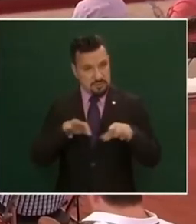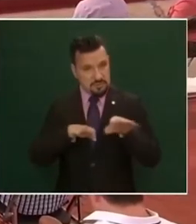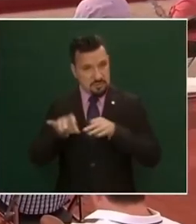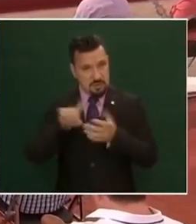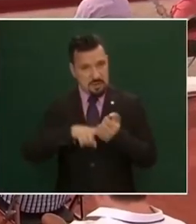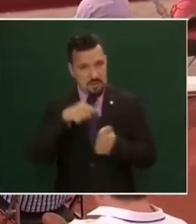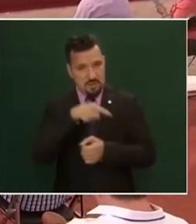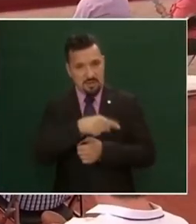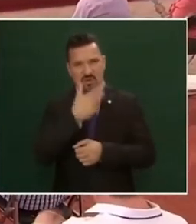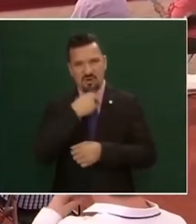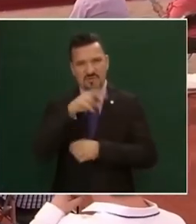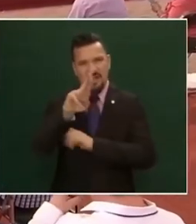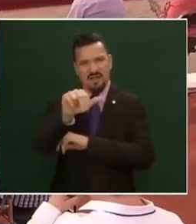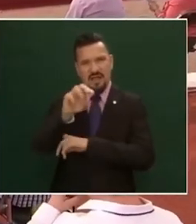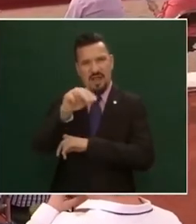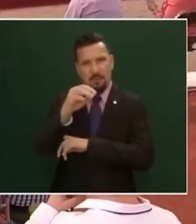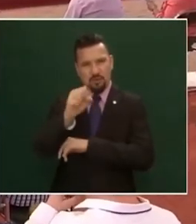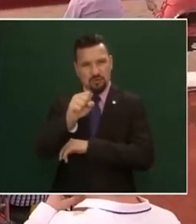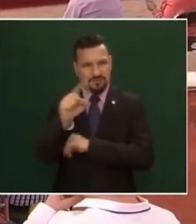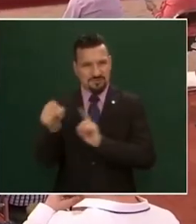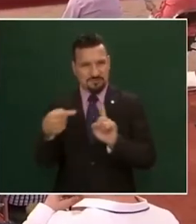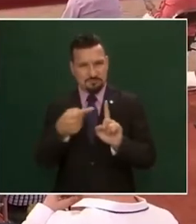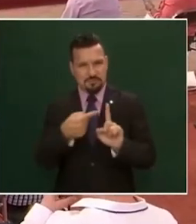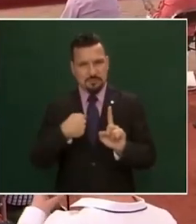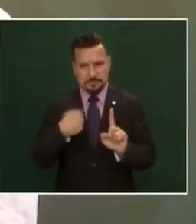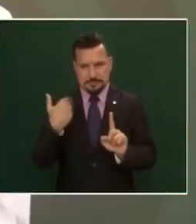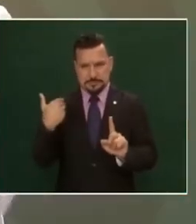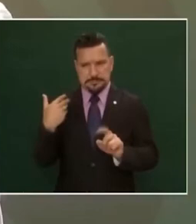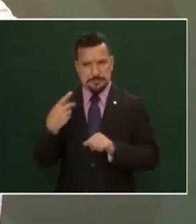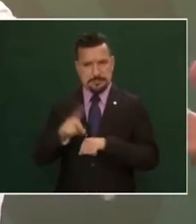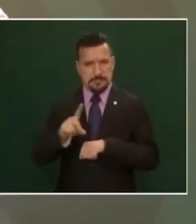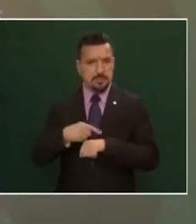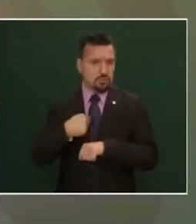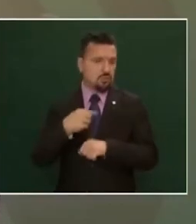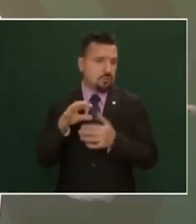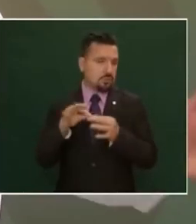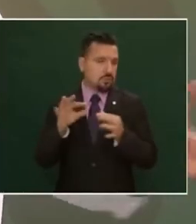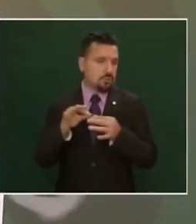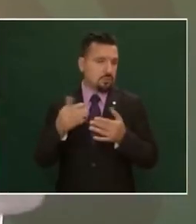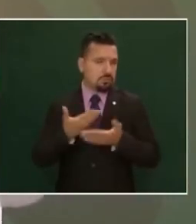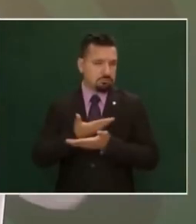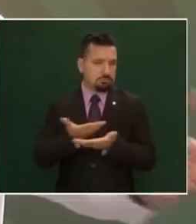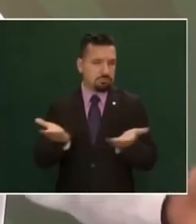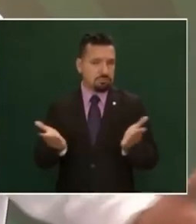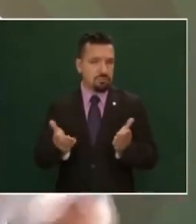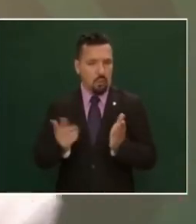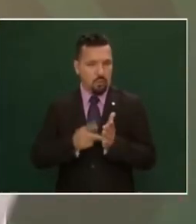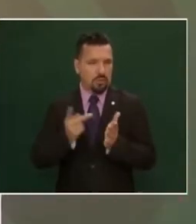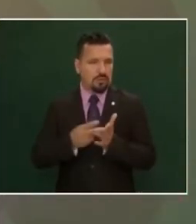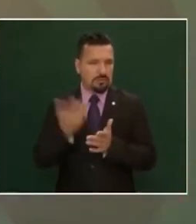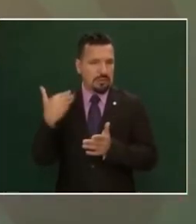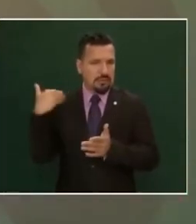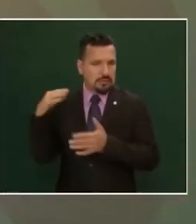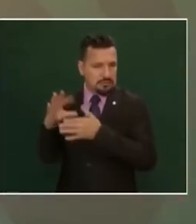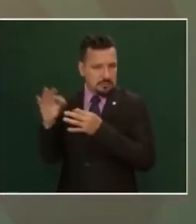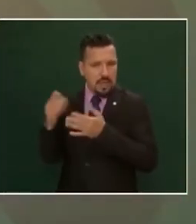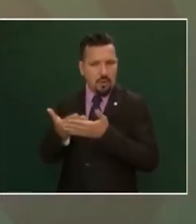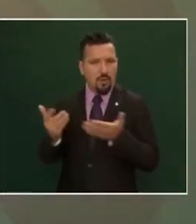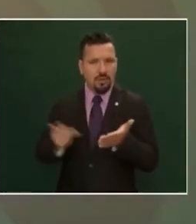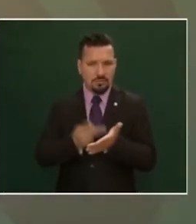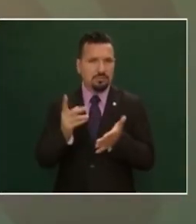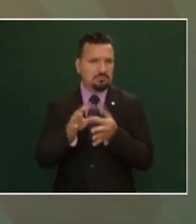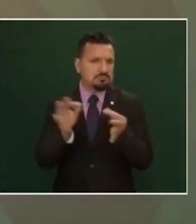lo decíamos hace unos días y lo puedo volver a a decir ahora